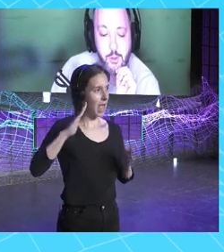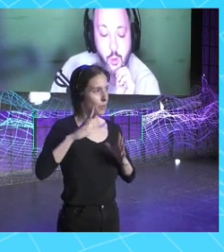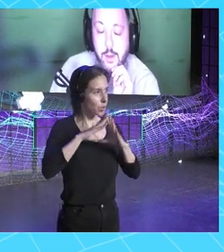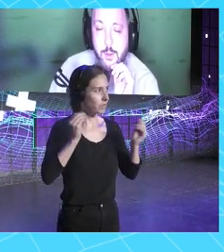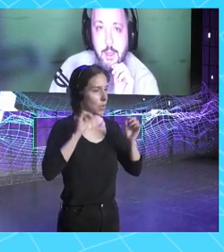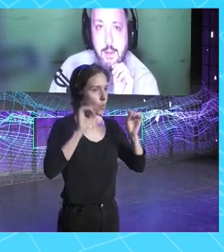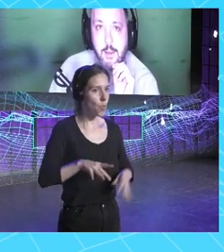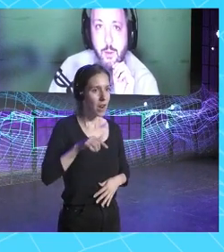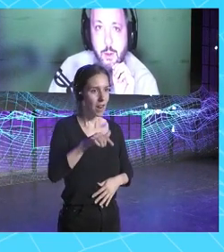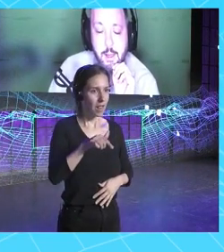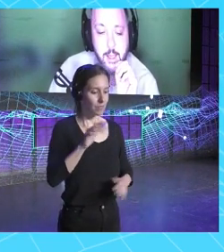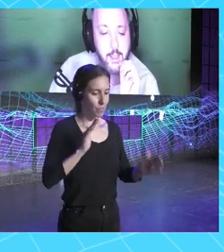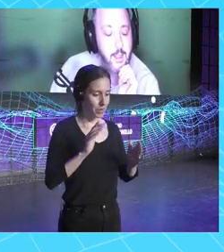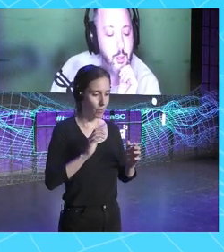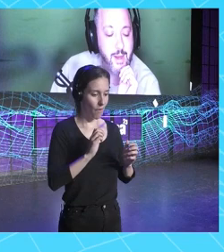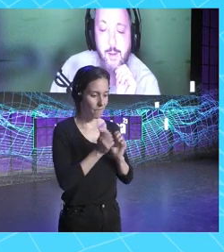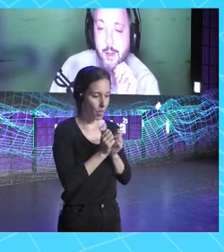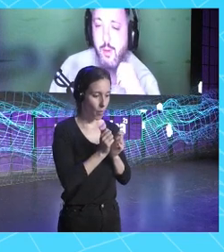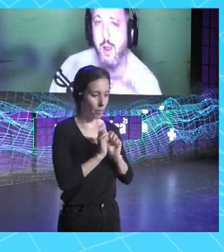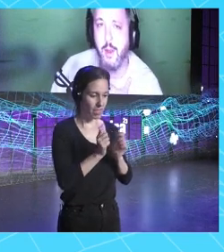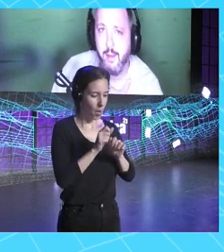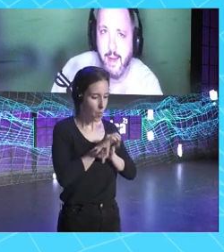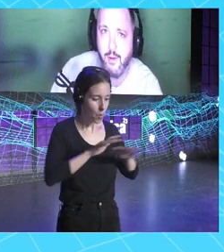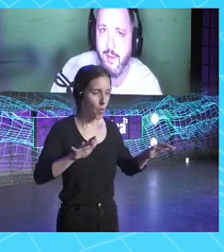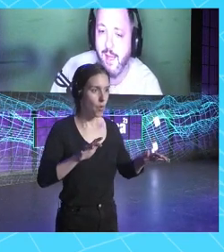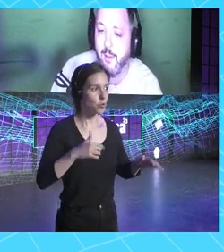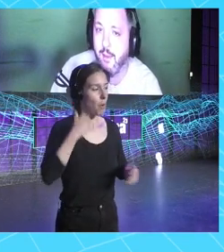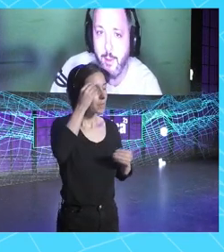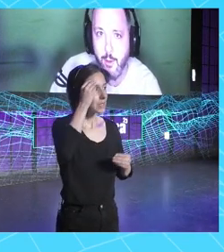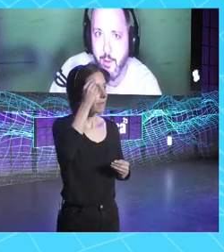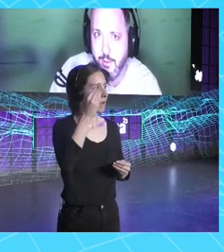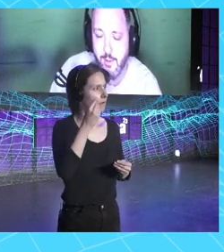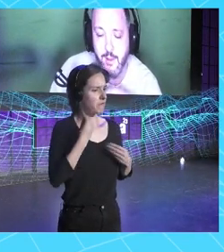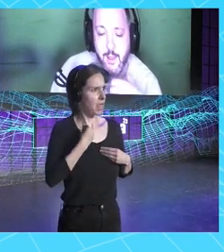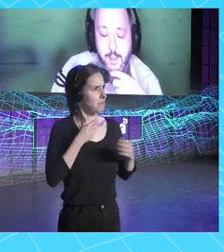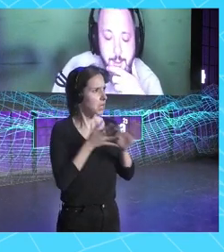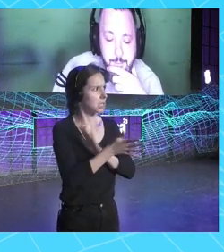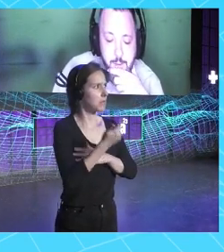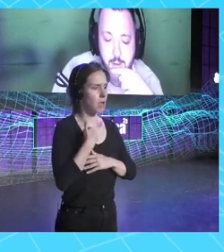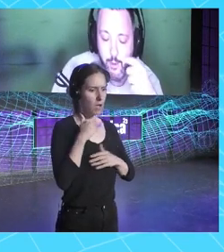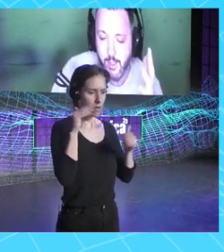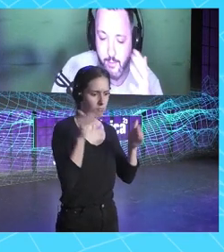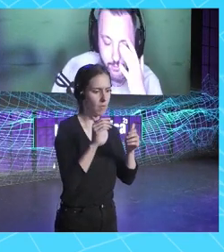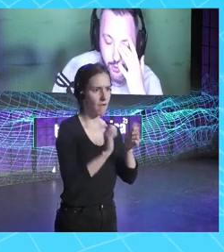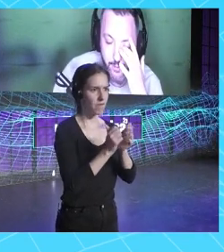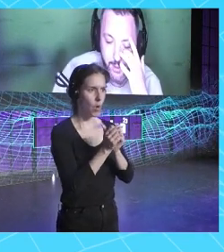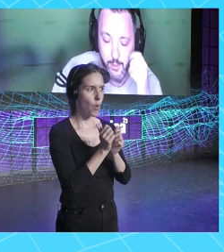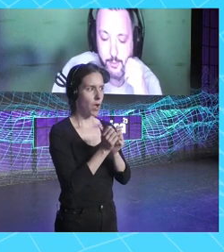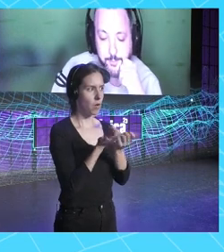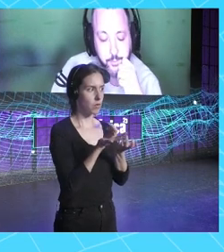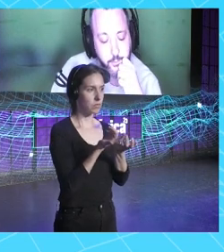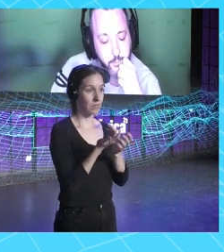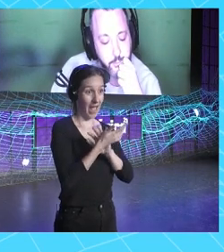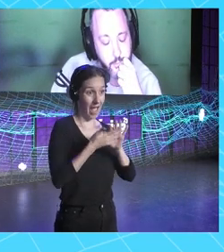cuándo explotará esta burbuja yo pensaba yo me voy a poder dedicar toda la vida a hablar de videojuegos nos hablo de 2000 y